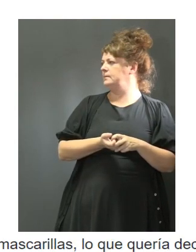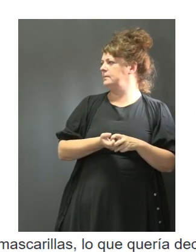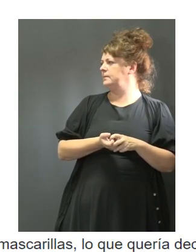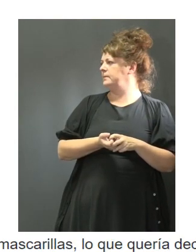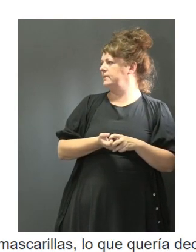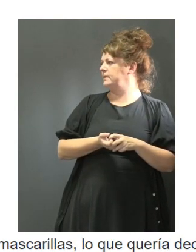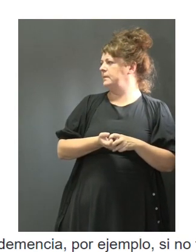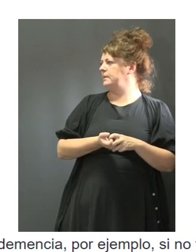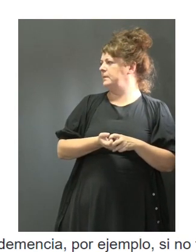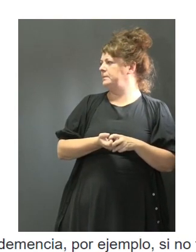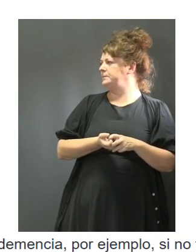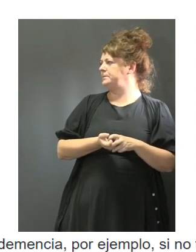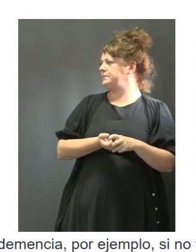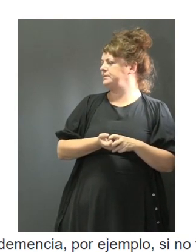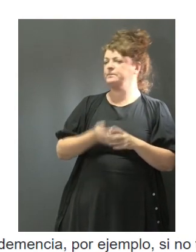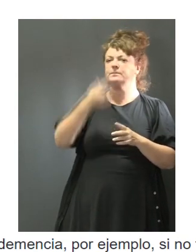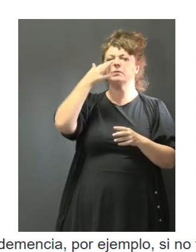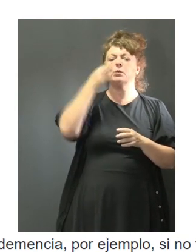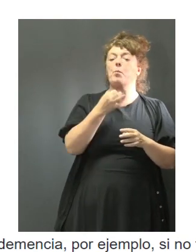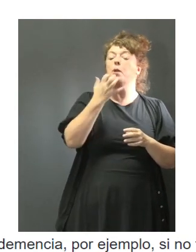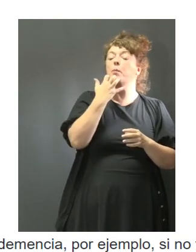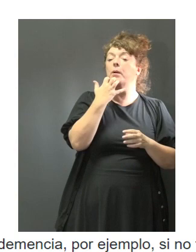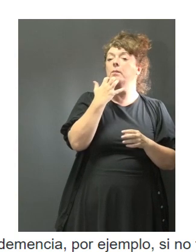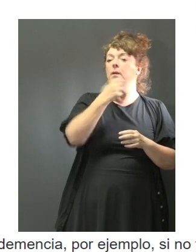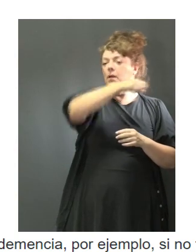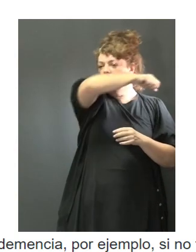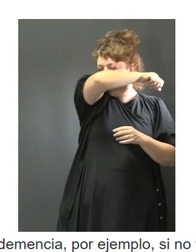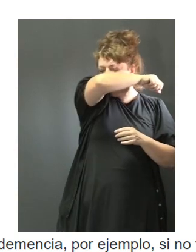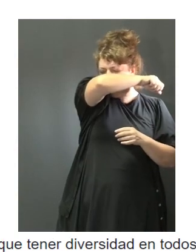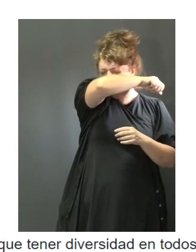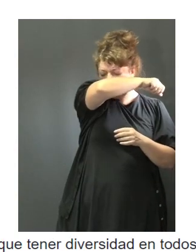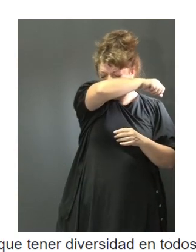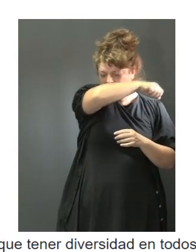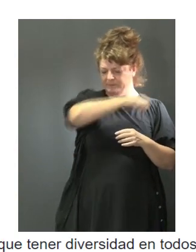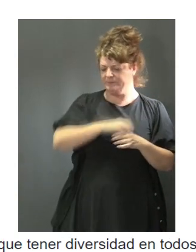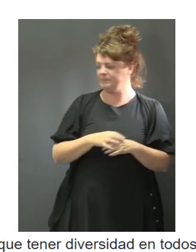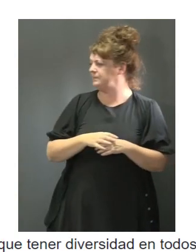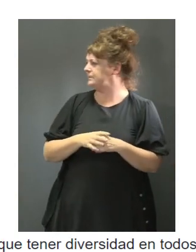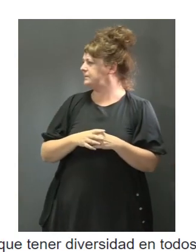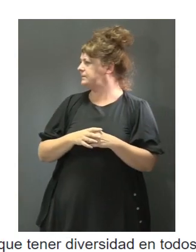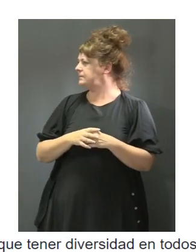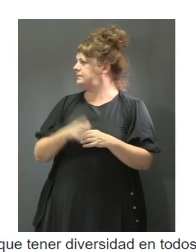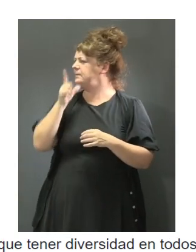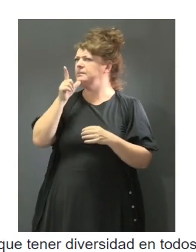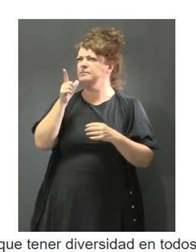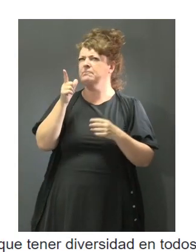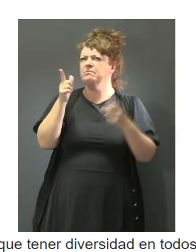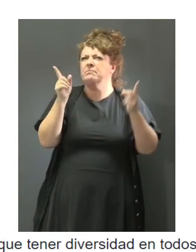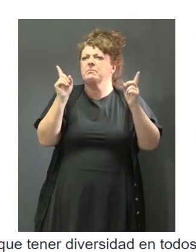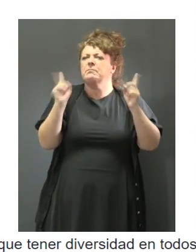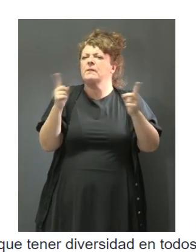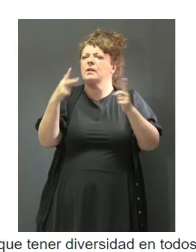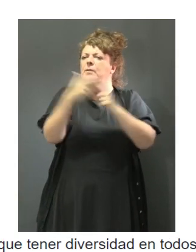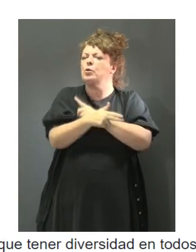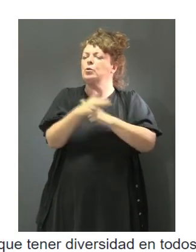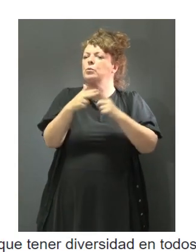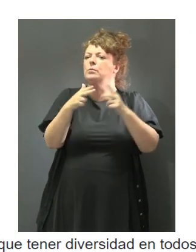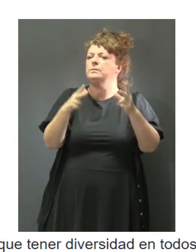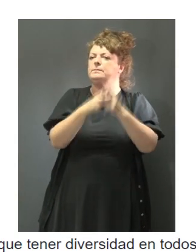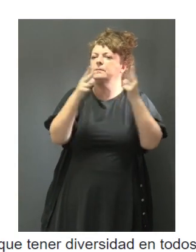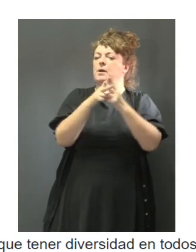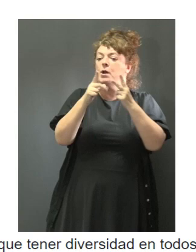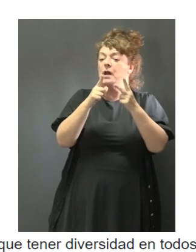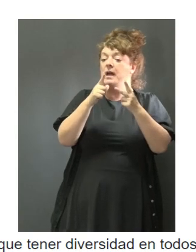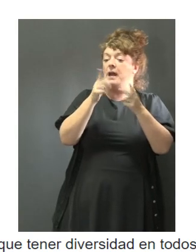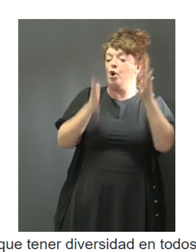un peligro sería, que lo hemos hablado antes, porque hay algunos robots sociales que podrían, mitigar la soledad en el sentido de que de repente tienes un robot que es tu